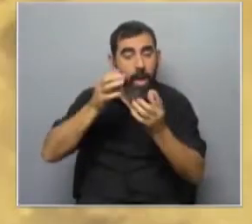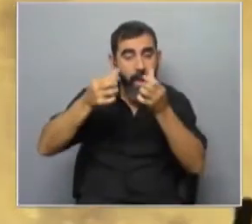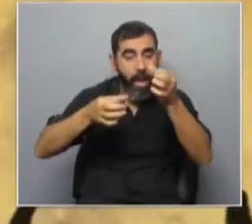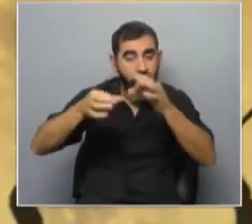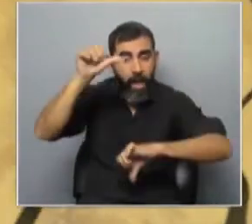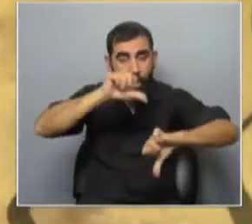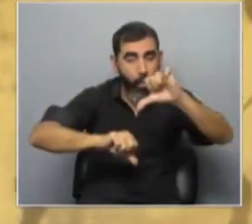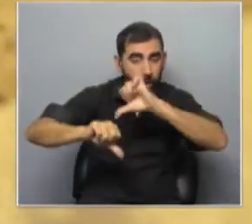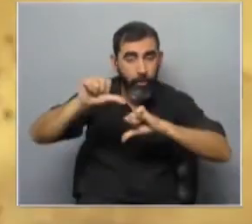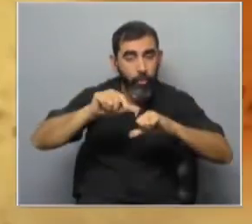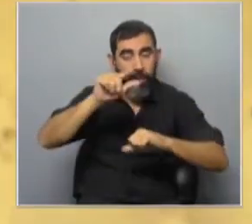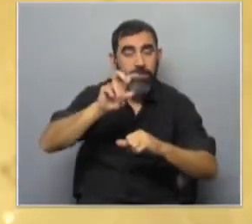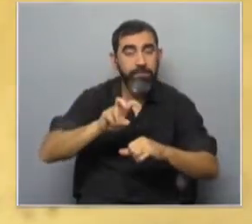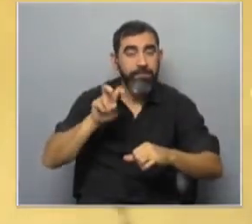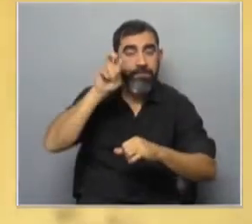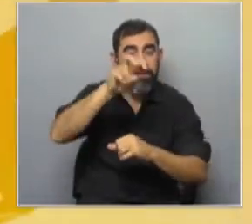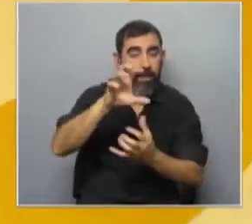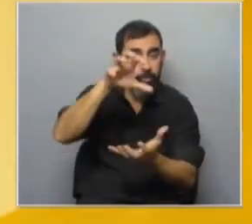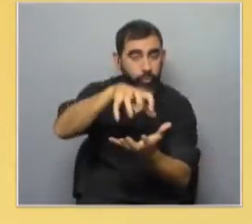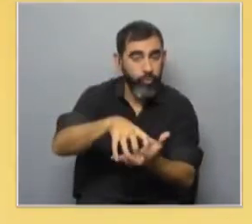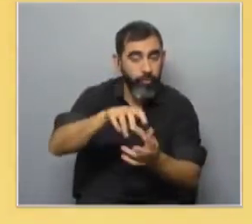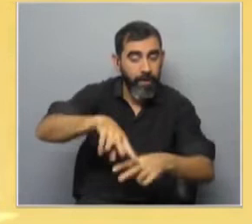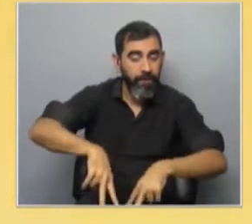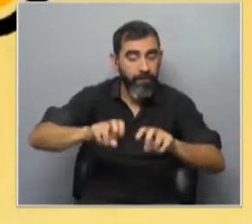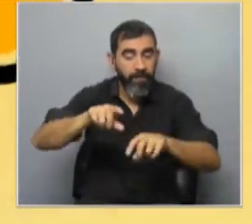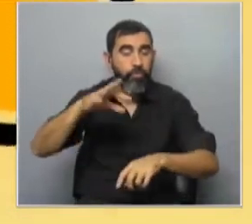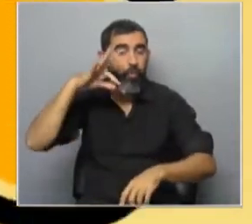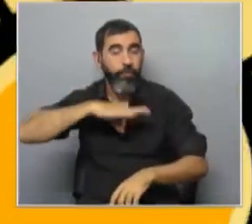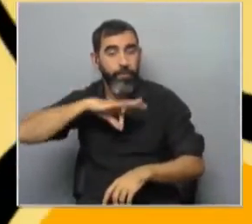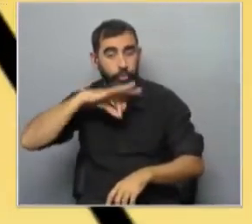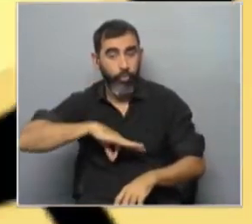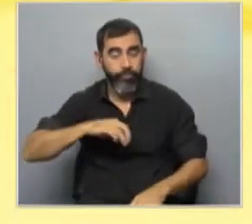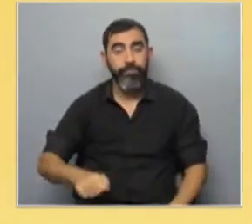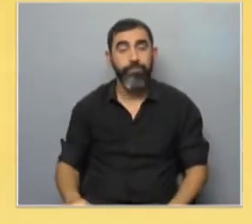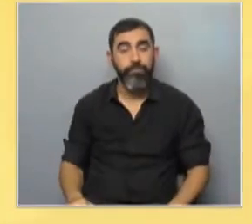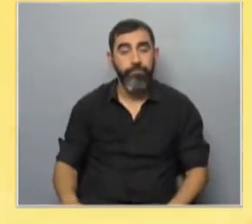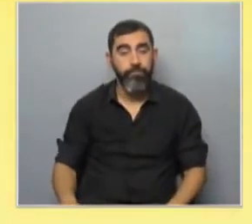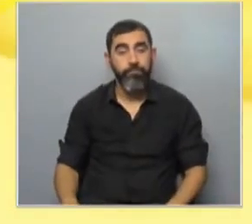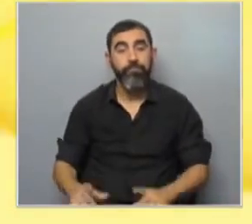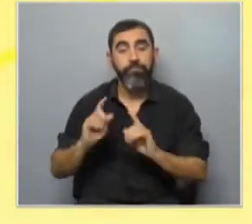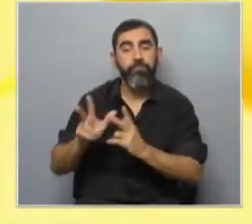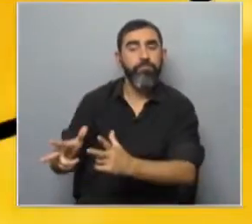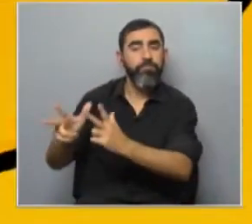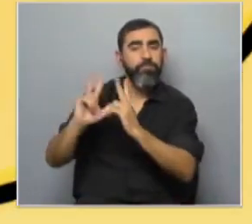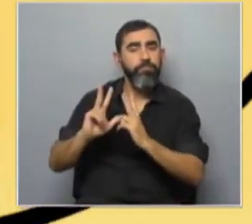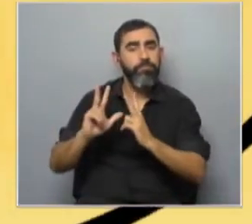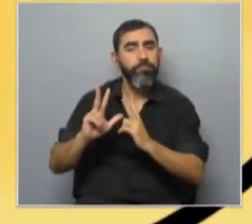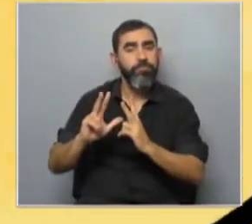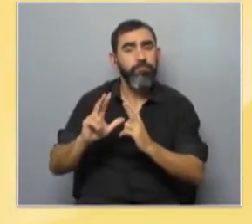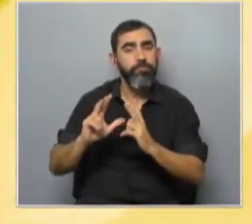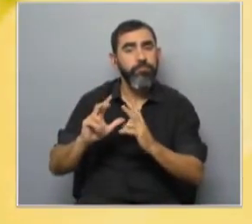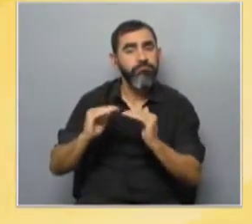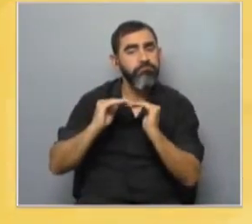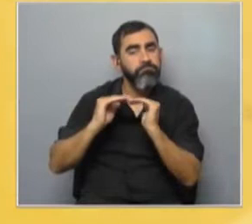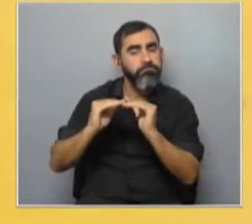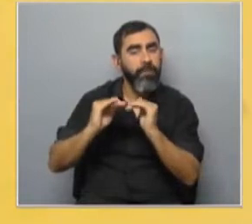laboratorio nivel 3 allí en Salto para poder estudiar estos virus. Y bueno, nos decía también que bueno, la sinergia que se formó